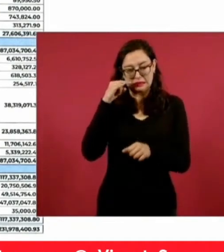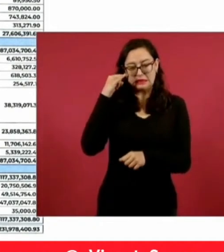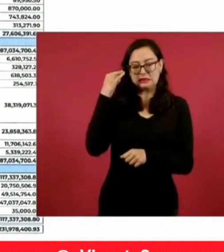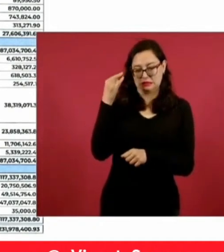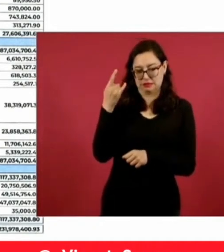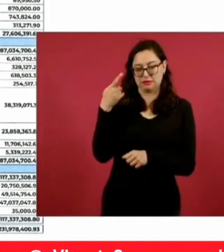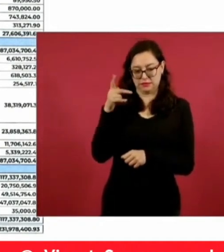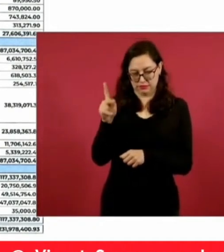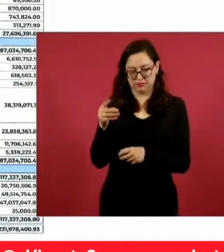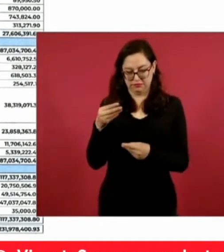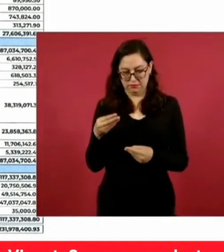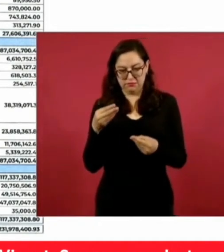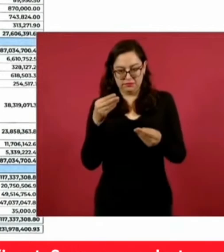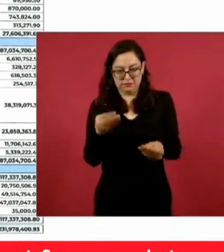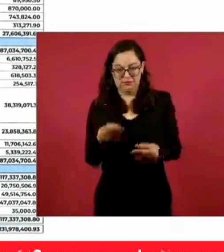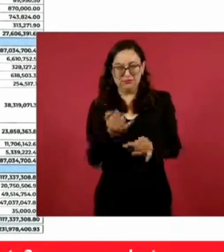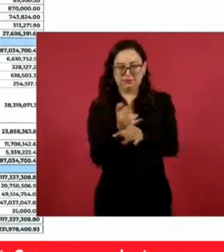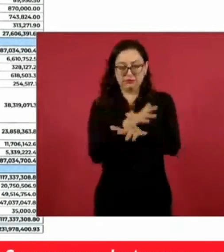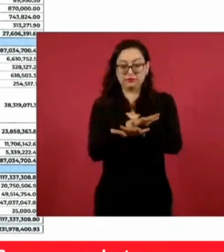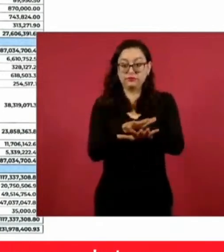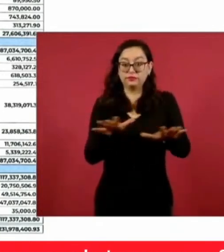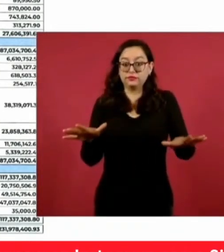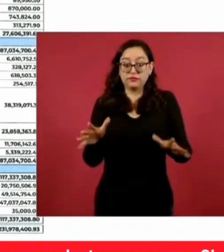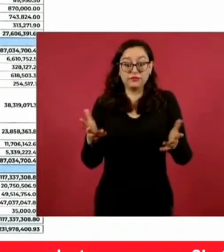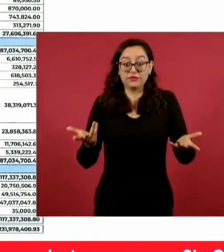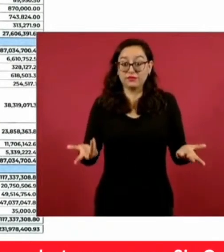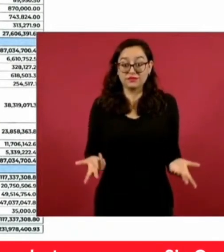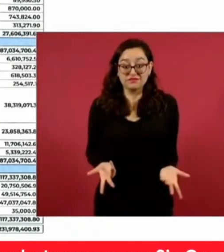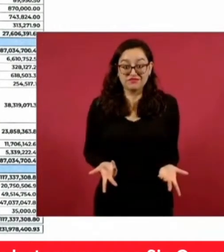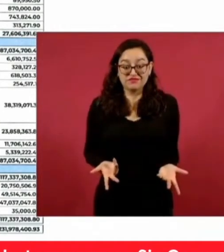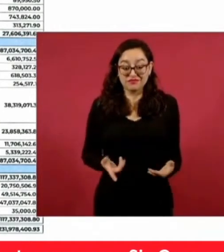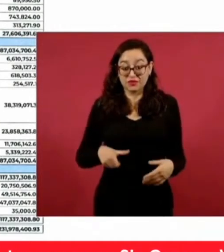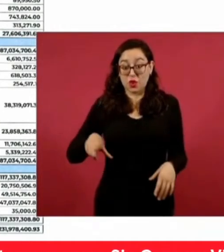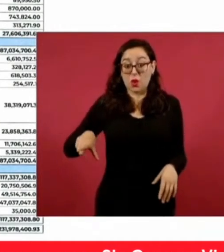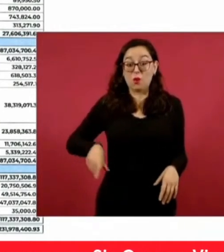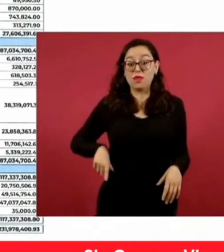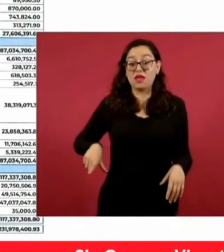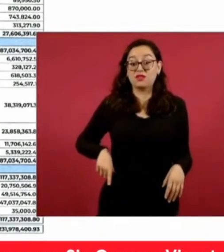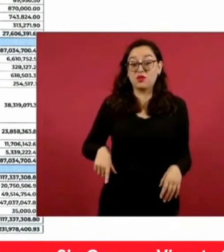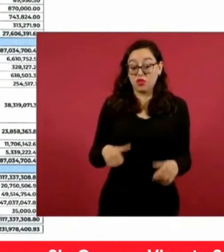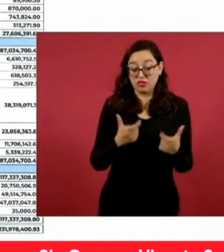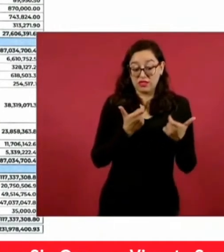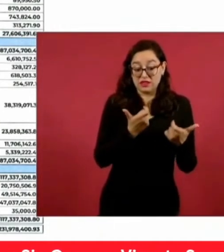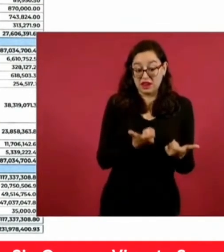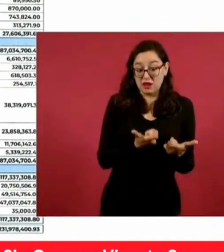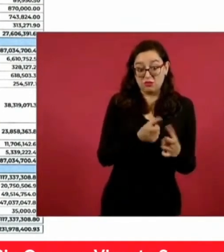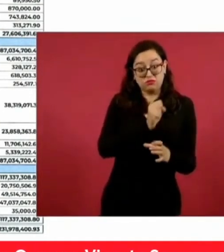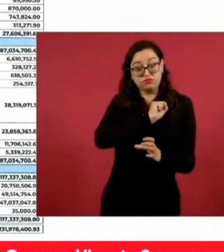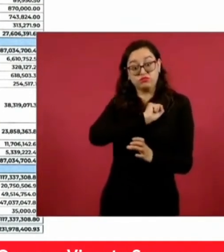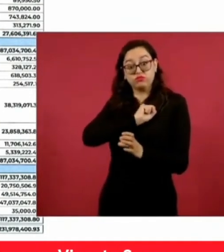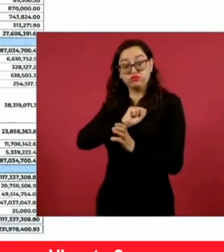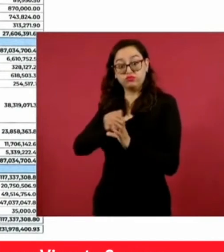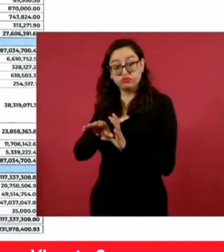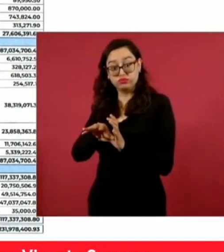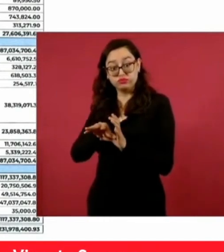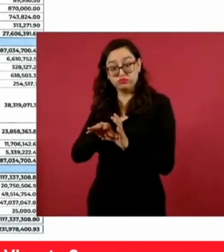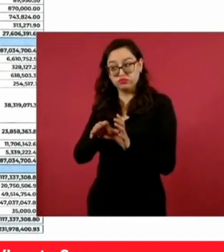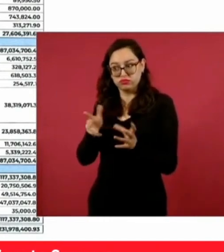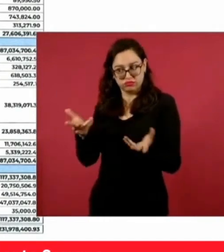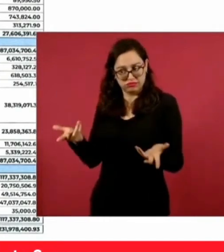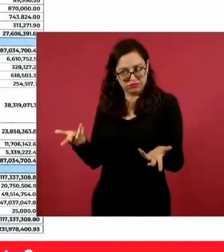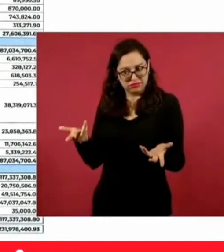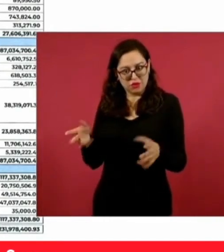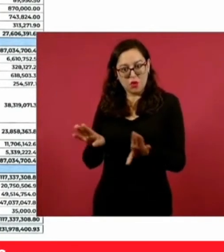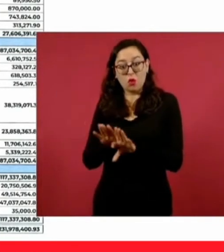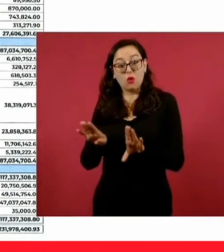pasaremos. Esto es con un fin informativo de saber a dónde iba este dinero a pagos de salarios de estos